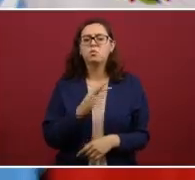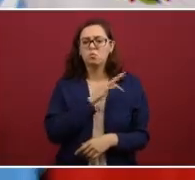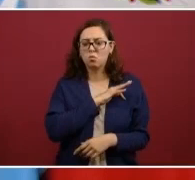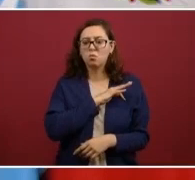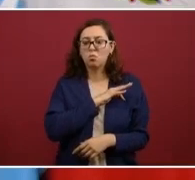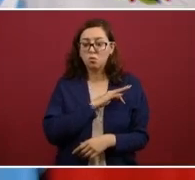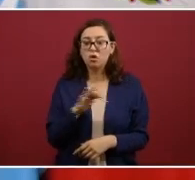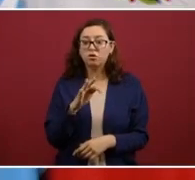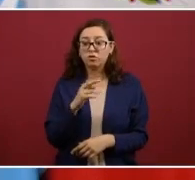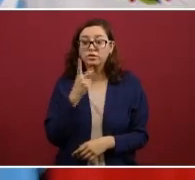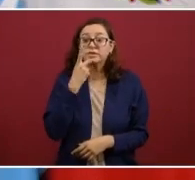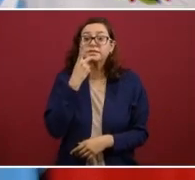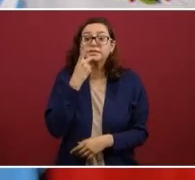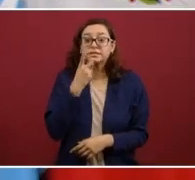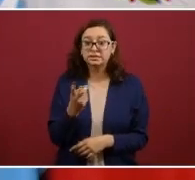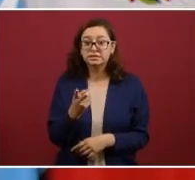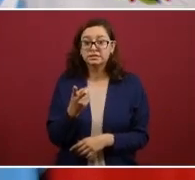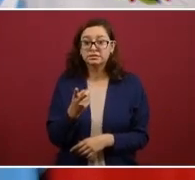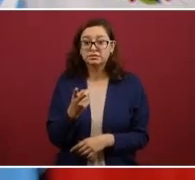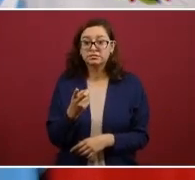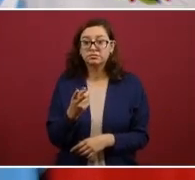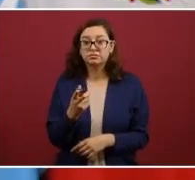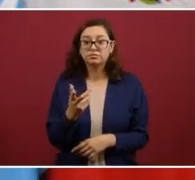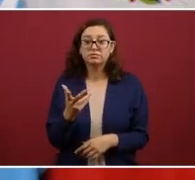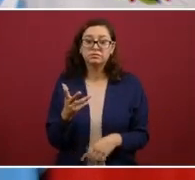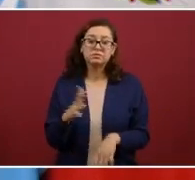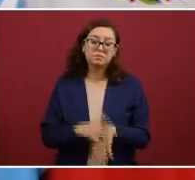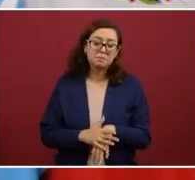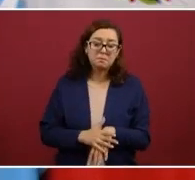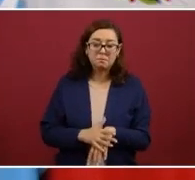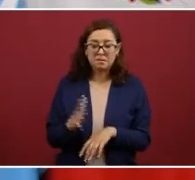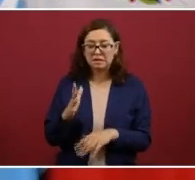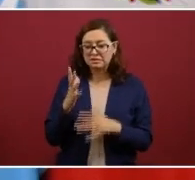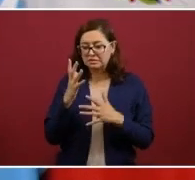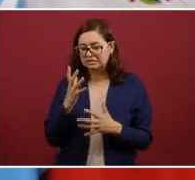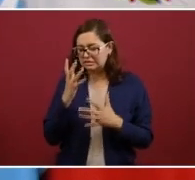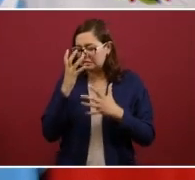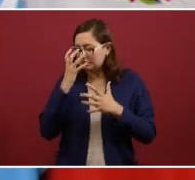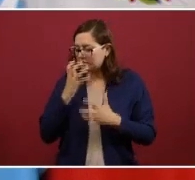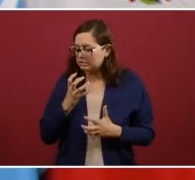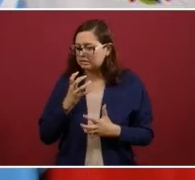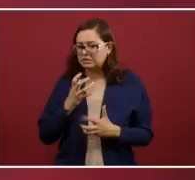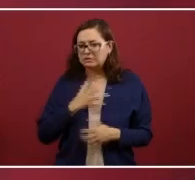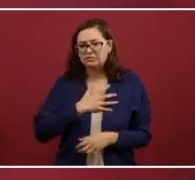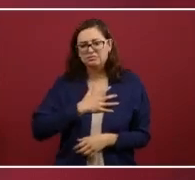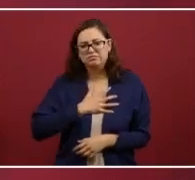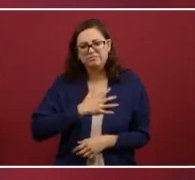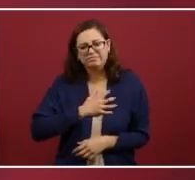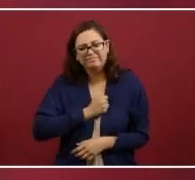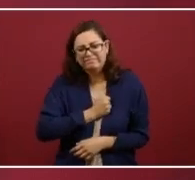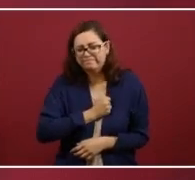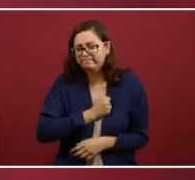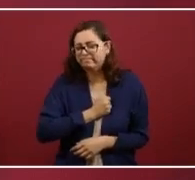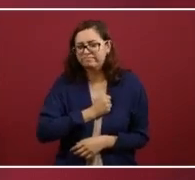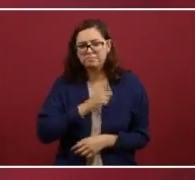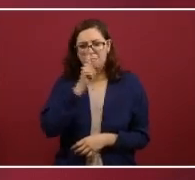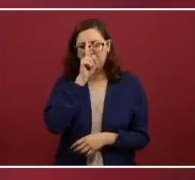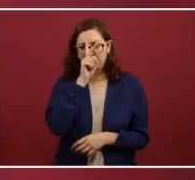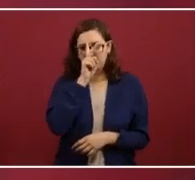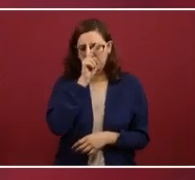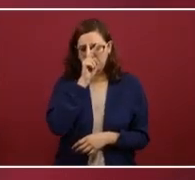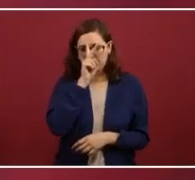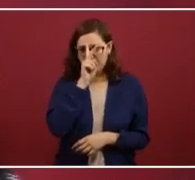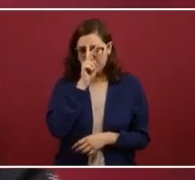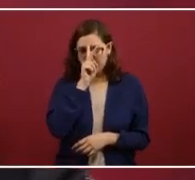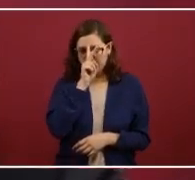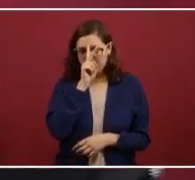confesar que de las cosas que más me han dolido fue lo de la